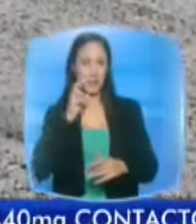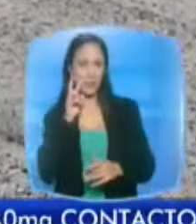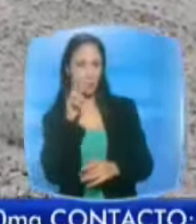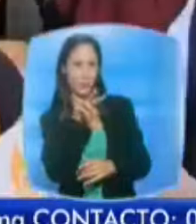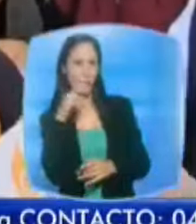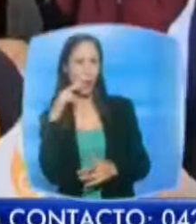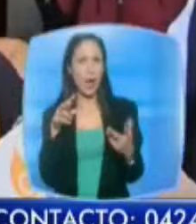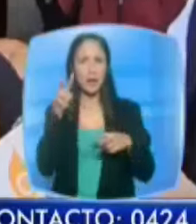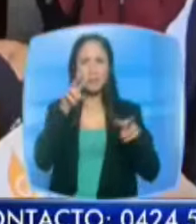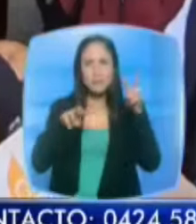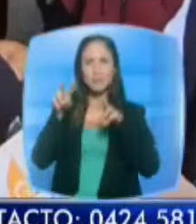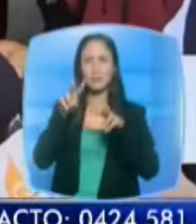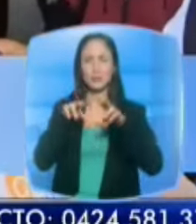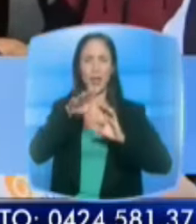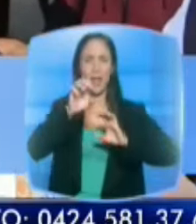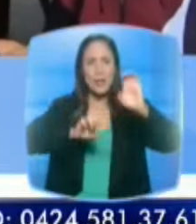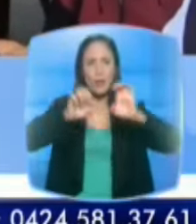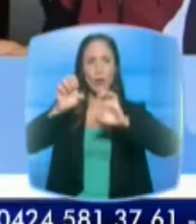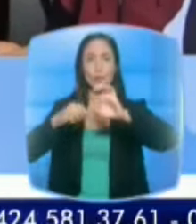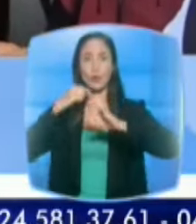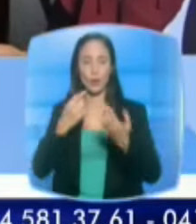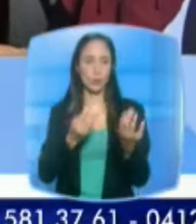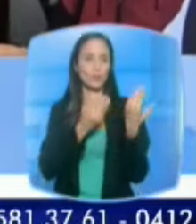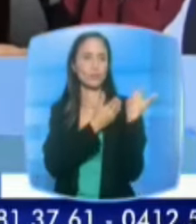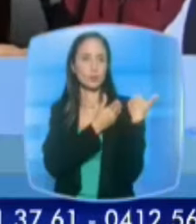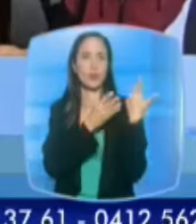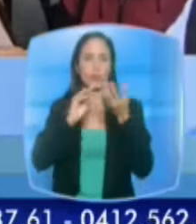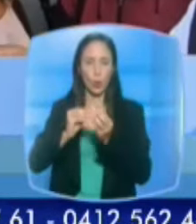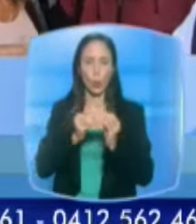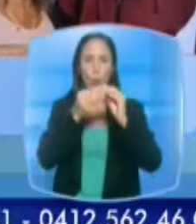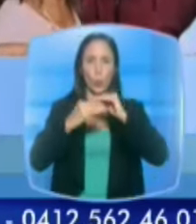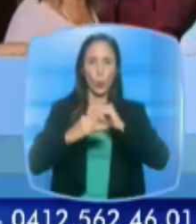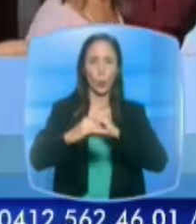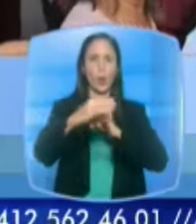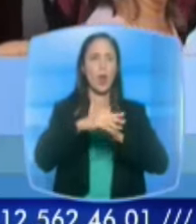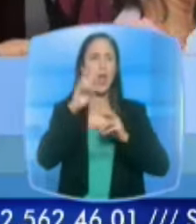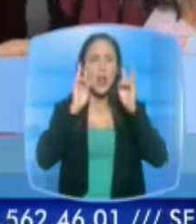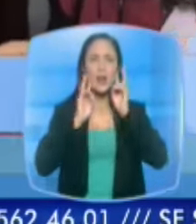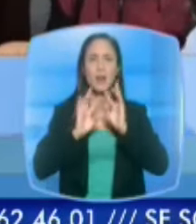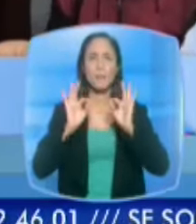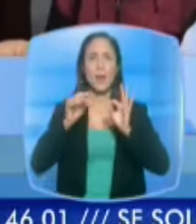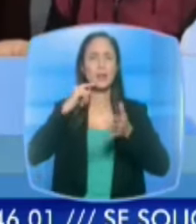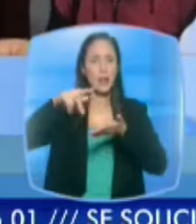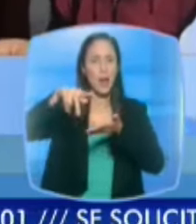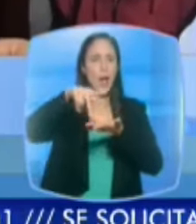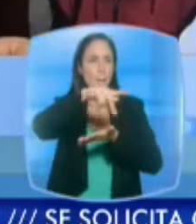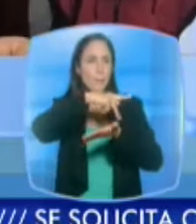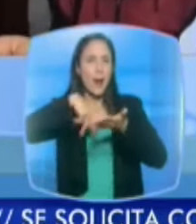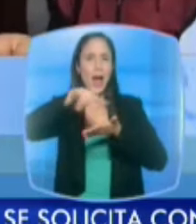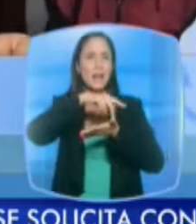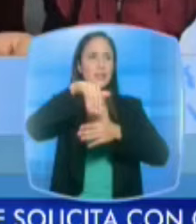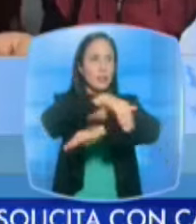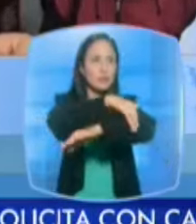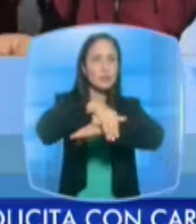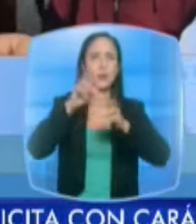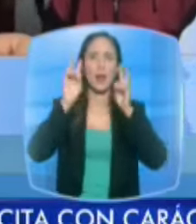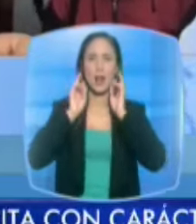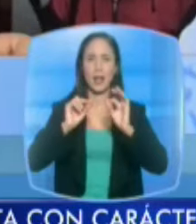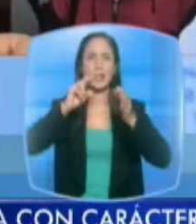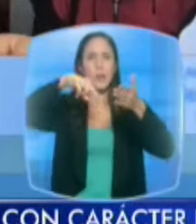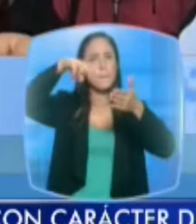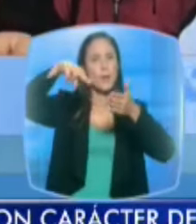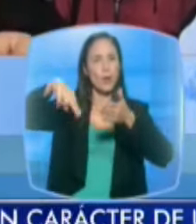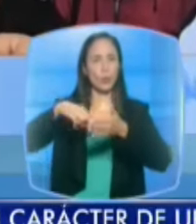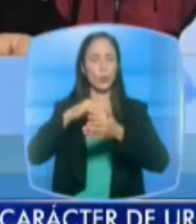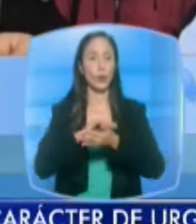sólidos, y hoy está consolidada, es un reto superado. Luego fue la recuperación de espacios, de plazas, de avenidas, y hoy es un reto superado. Luego fue la recuperación